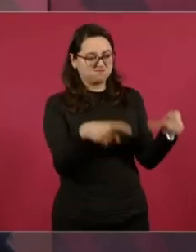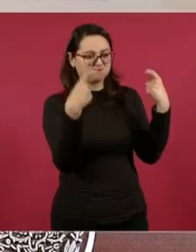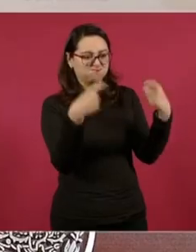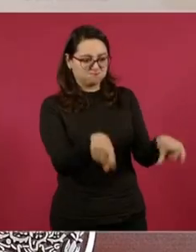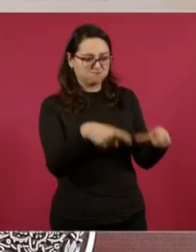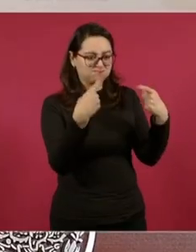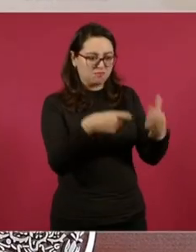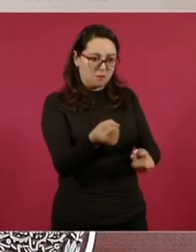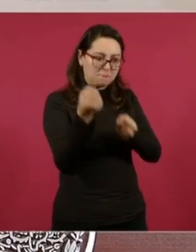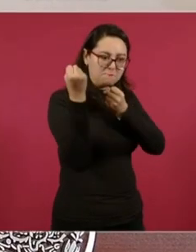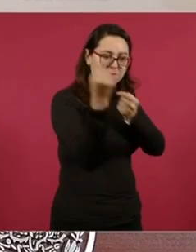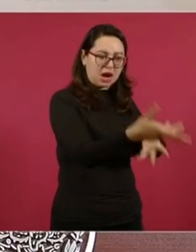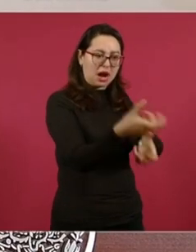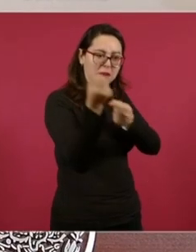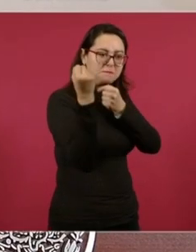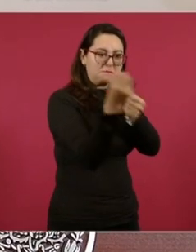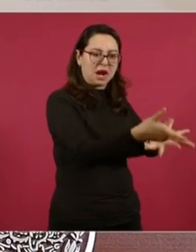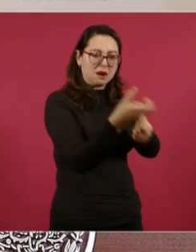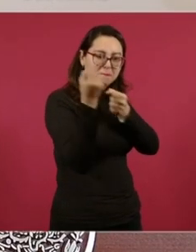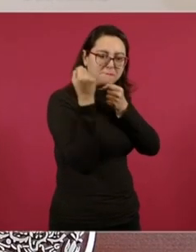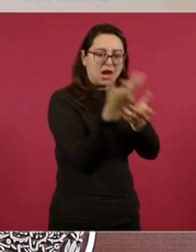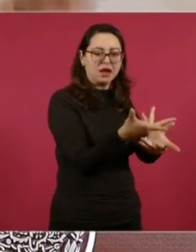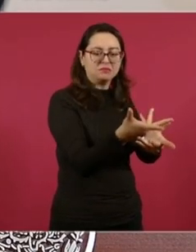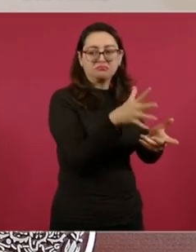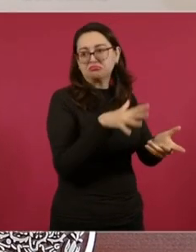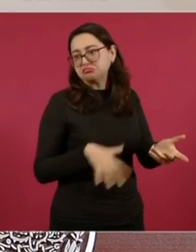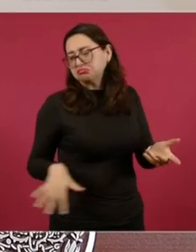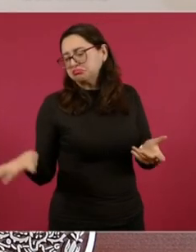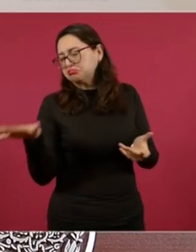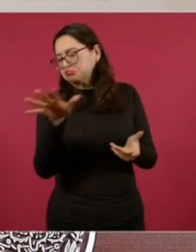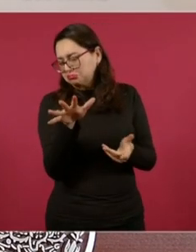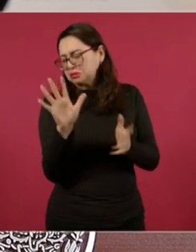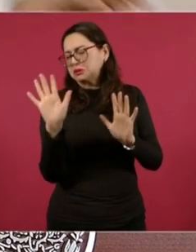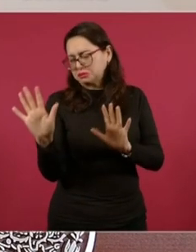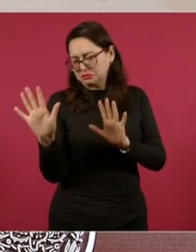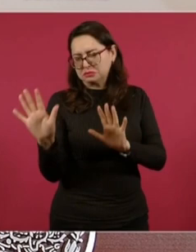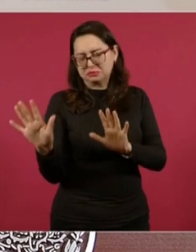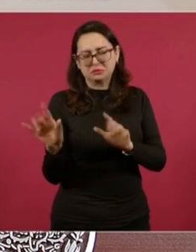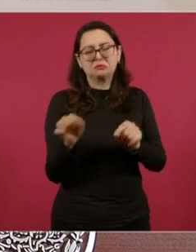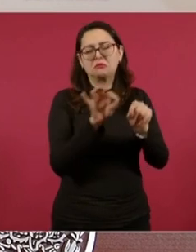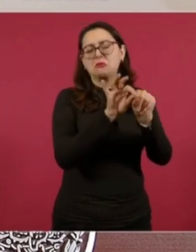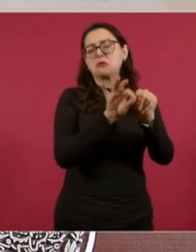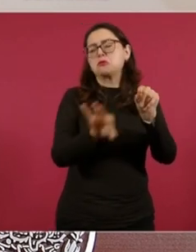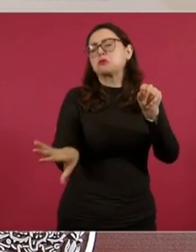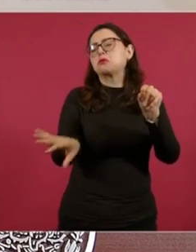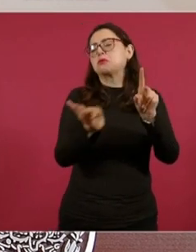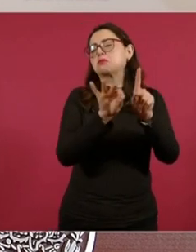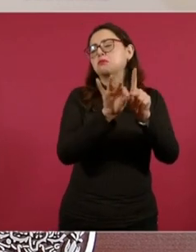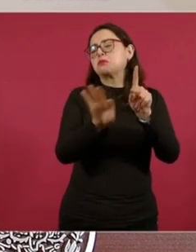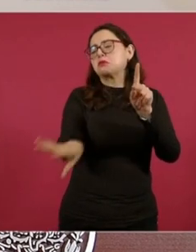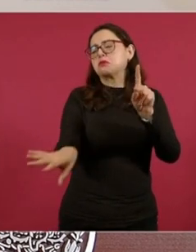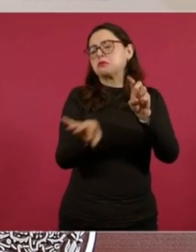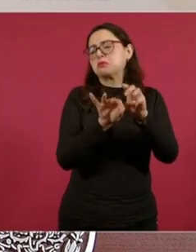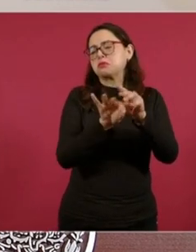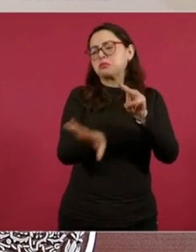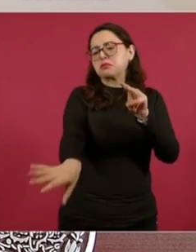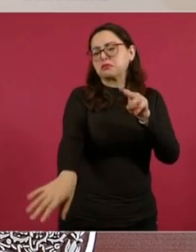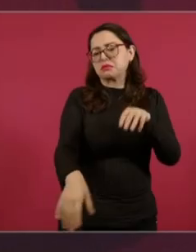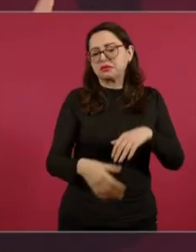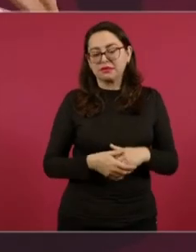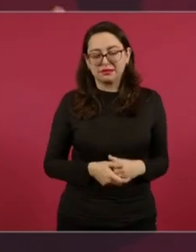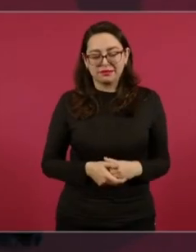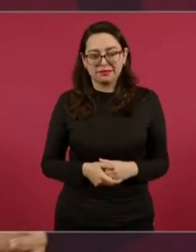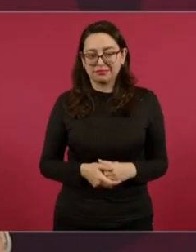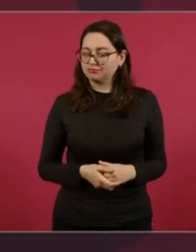les iba a ir bien a los de abajo. Si llovía fuerte arriba, goteaba abajo. Y ahora